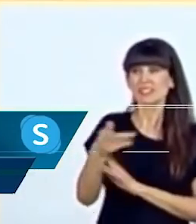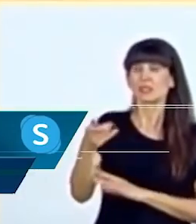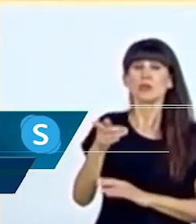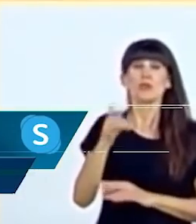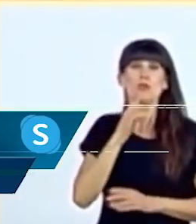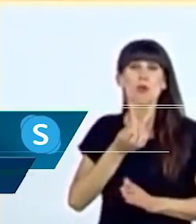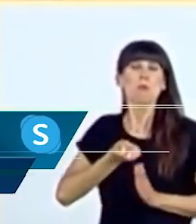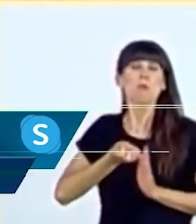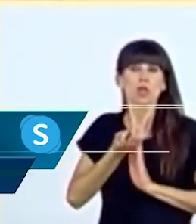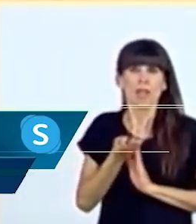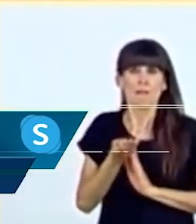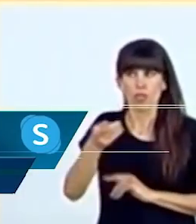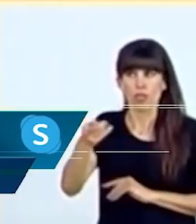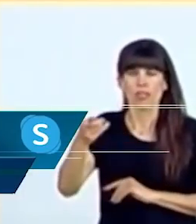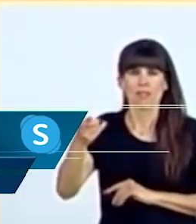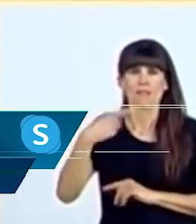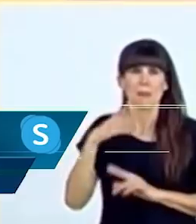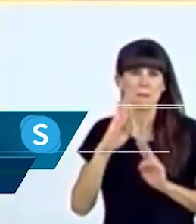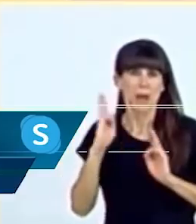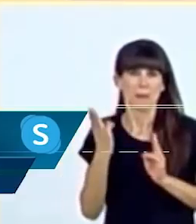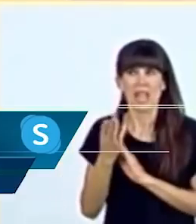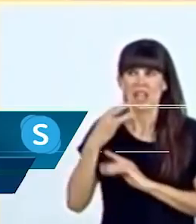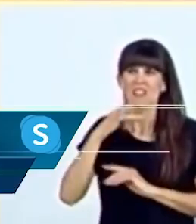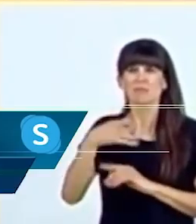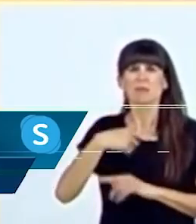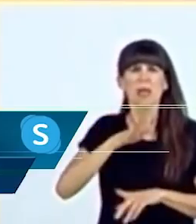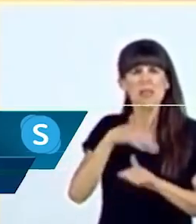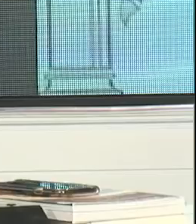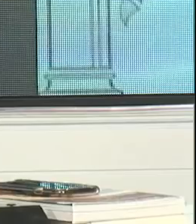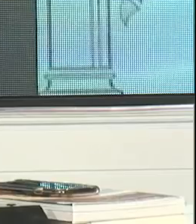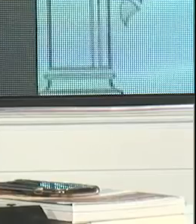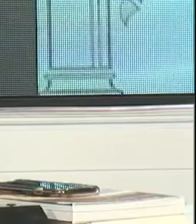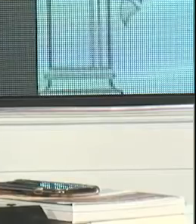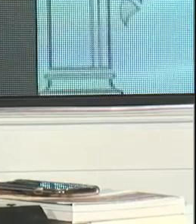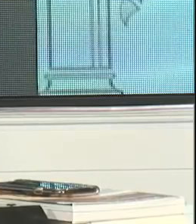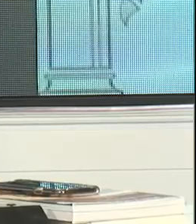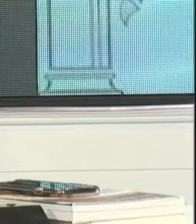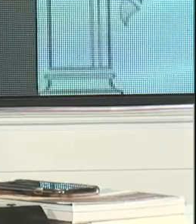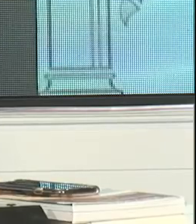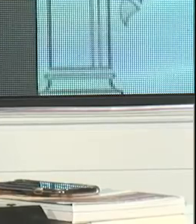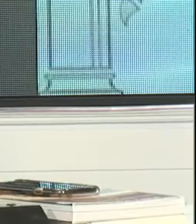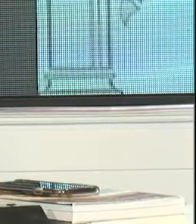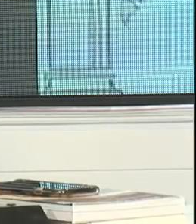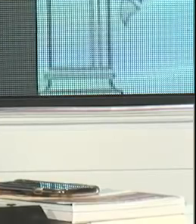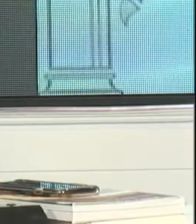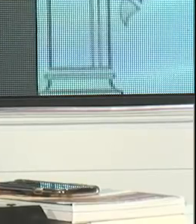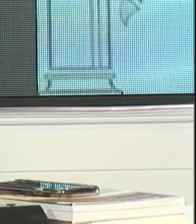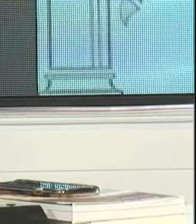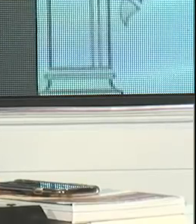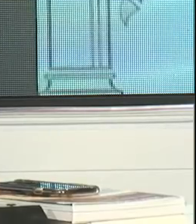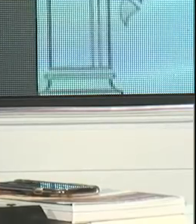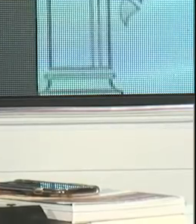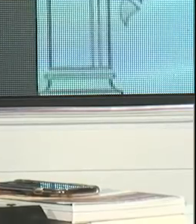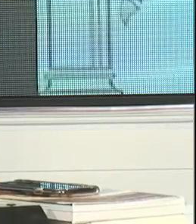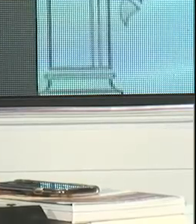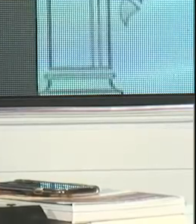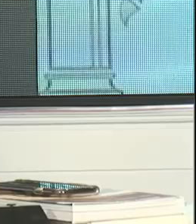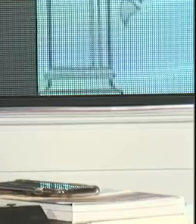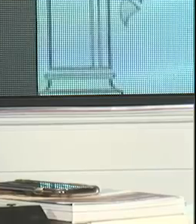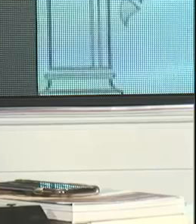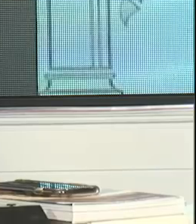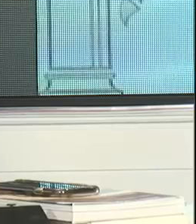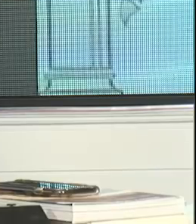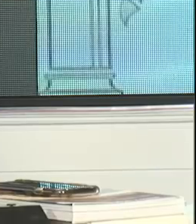las condiciones en las que vive actualmente, ¿no? Bueno, don Ignacio, me da la impresión de que va a elegir la mansión, el coche oficial y la